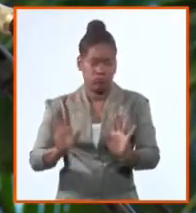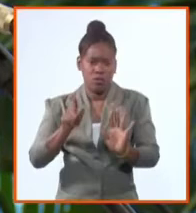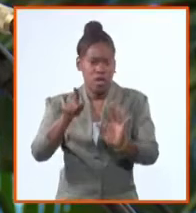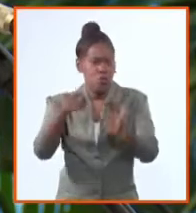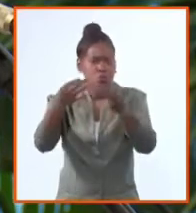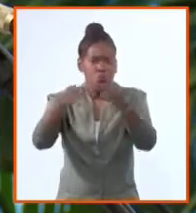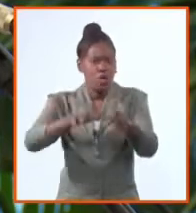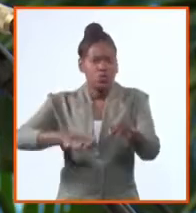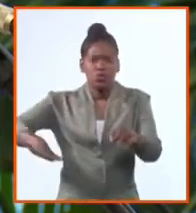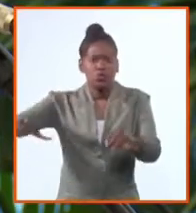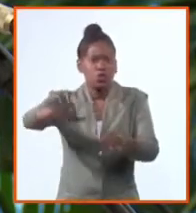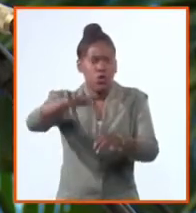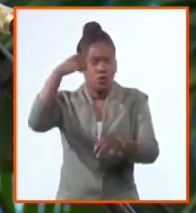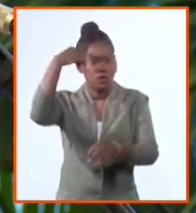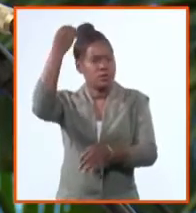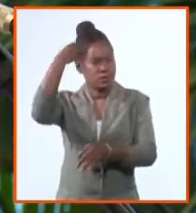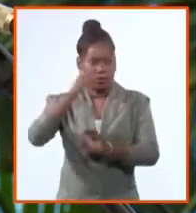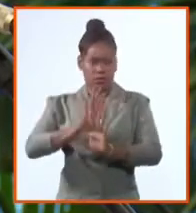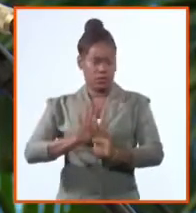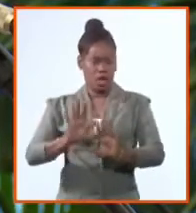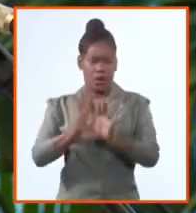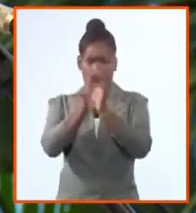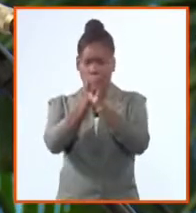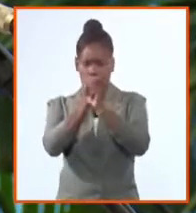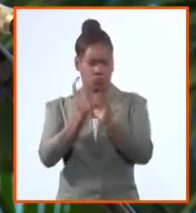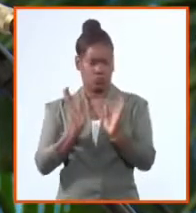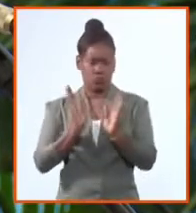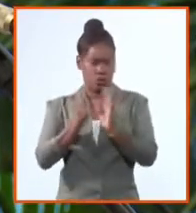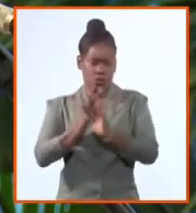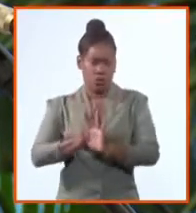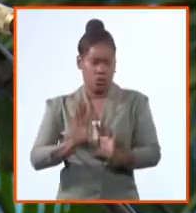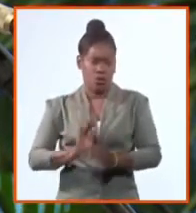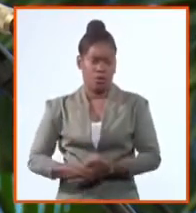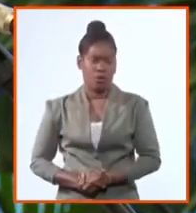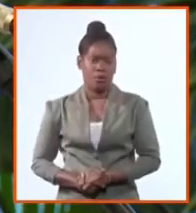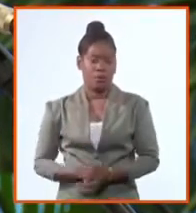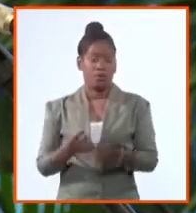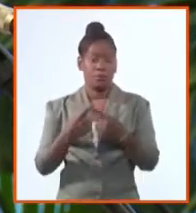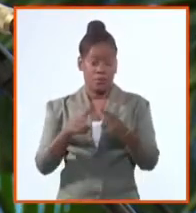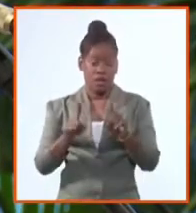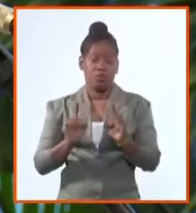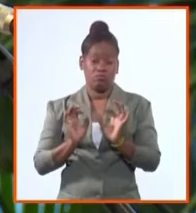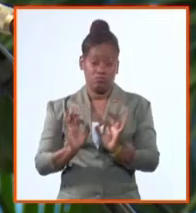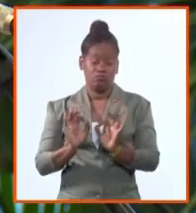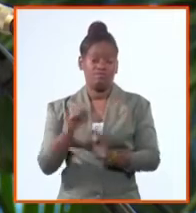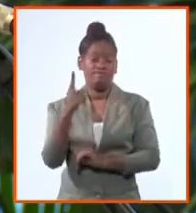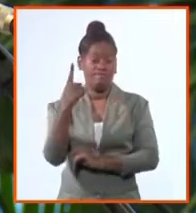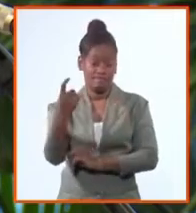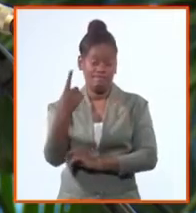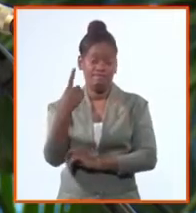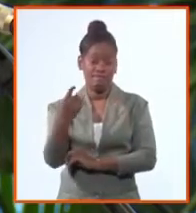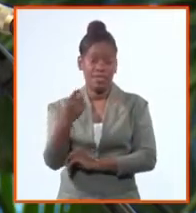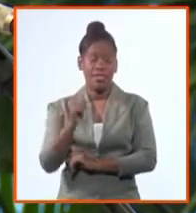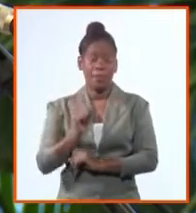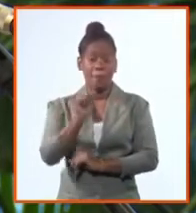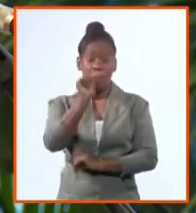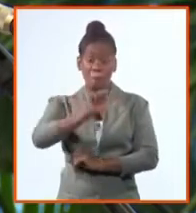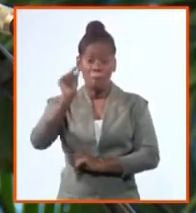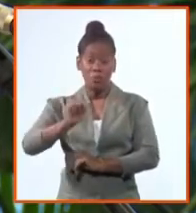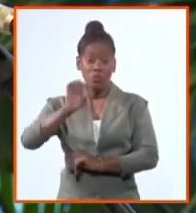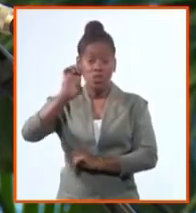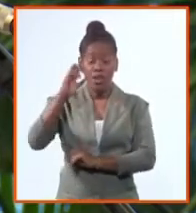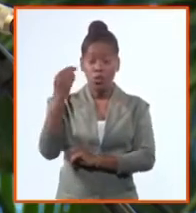la economía está enfrentando en estas circunstancias. Es necesario pienso yo, que los economistas,